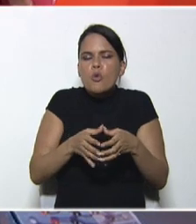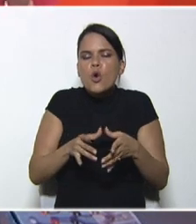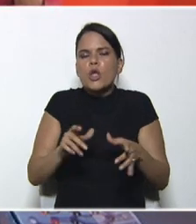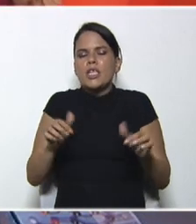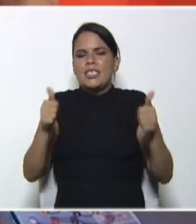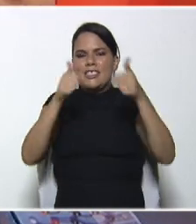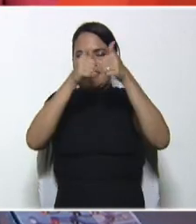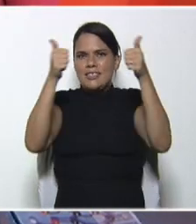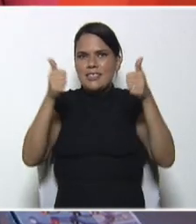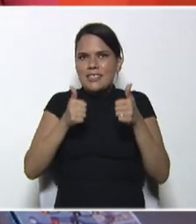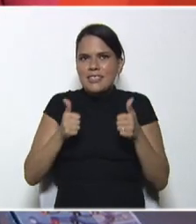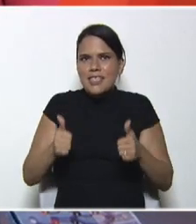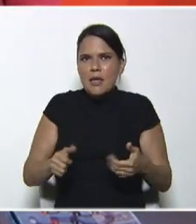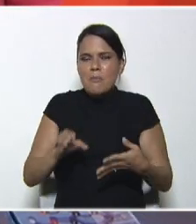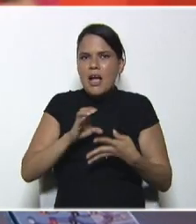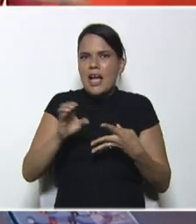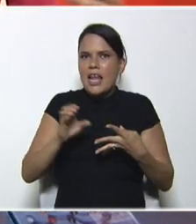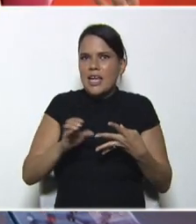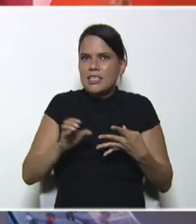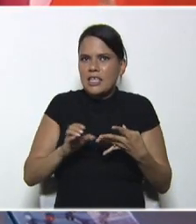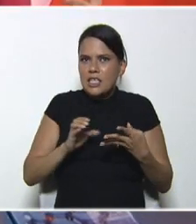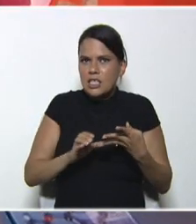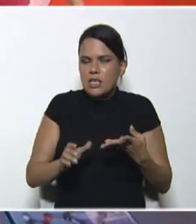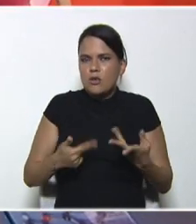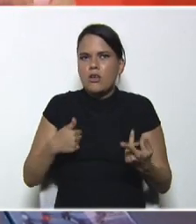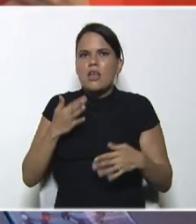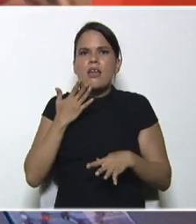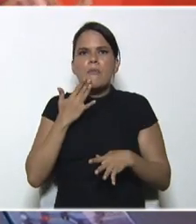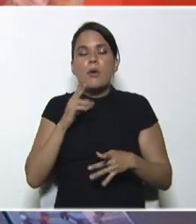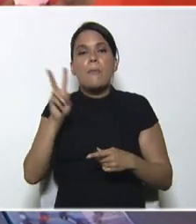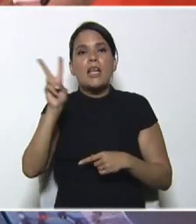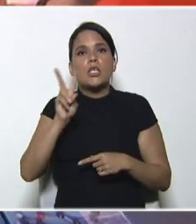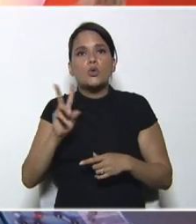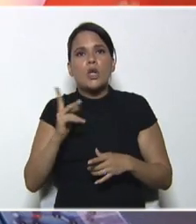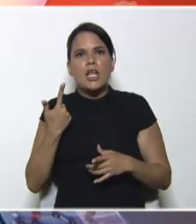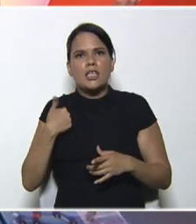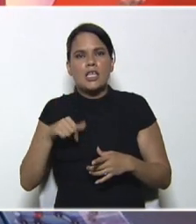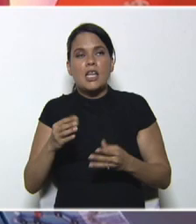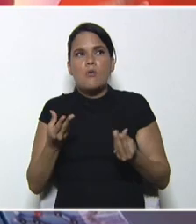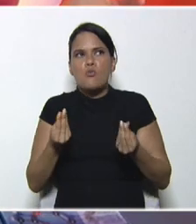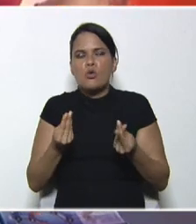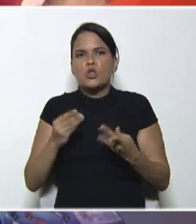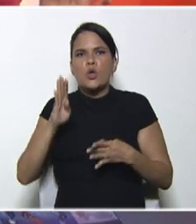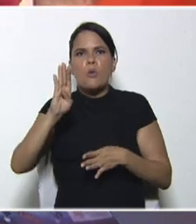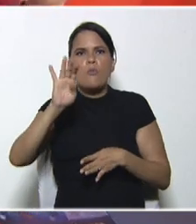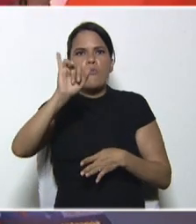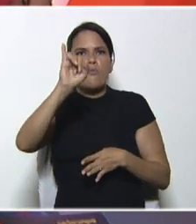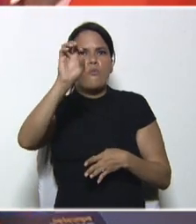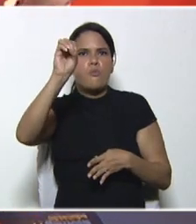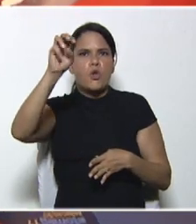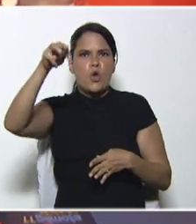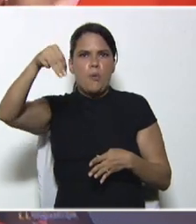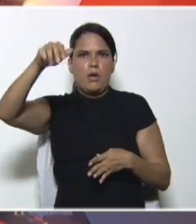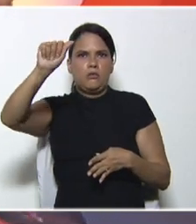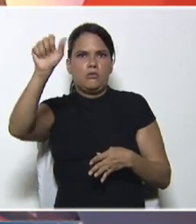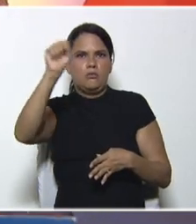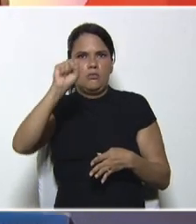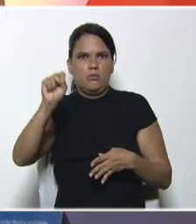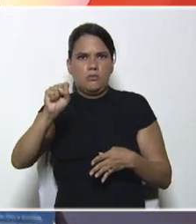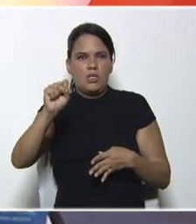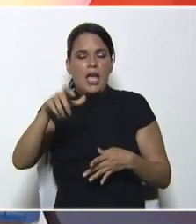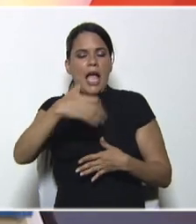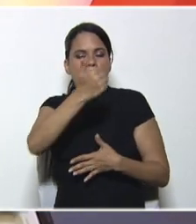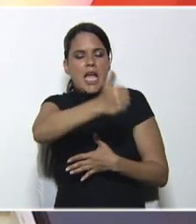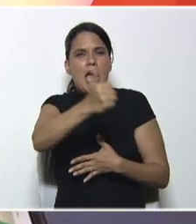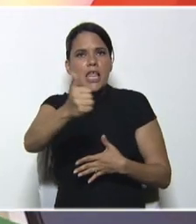zona biogeográfica. Venezuela cuenta con muchos biomas, muchos, muy particulares, y cada